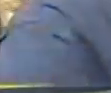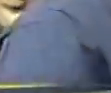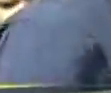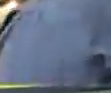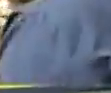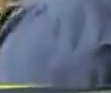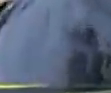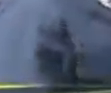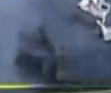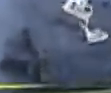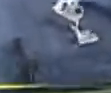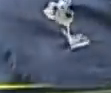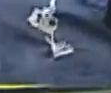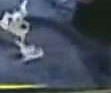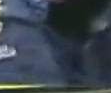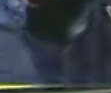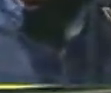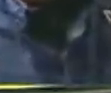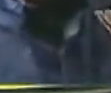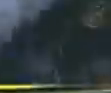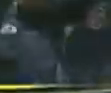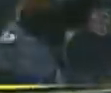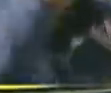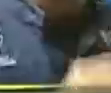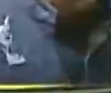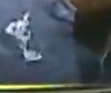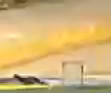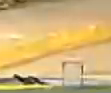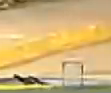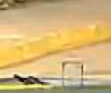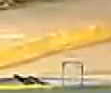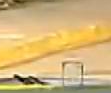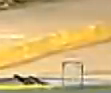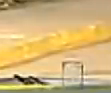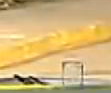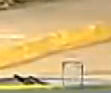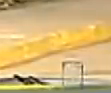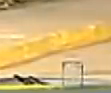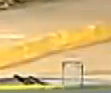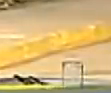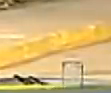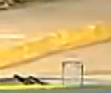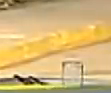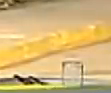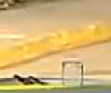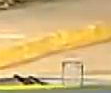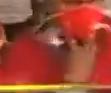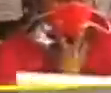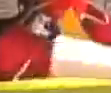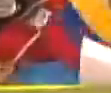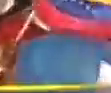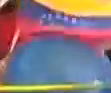Fuego al cañón, fuego al cañón. Para que respeten,